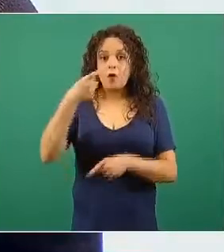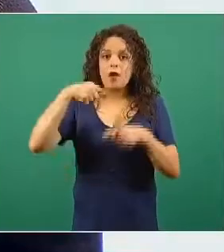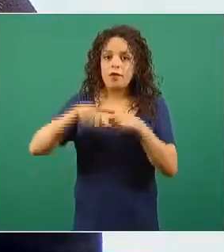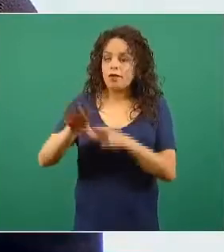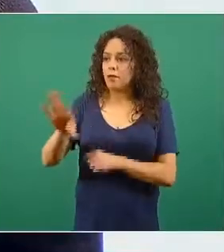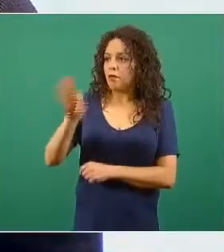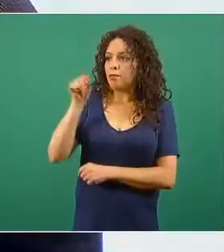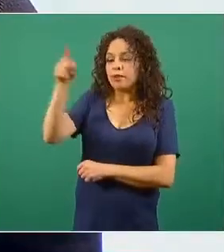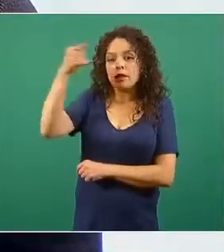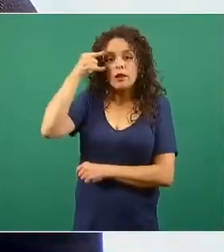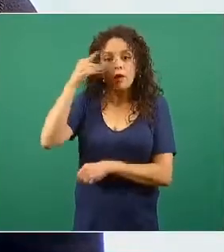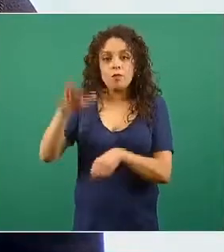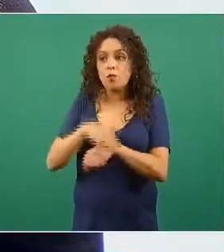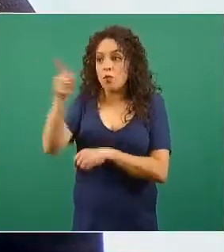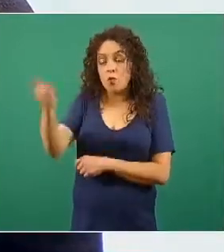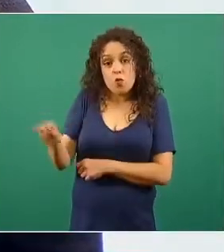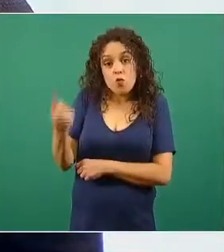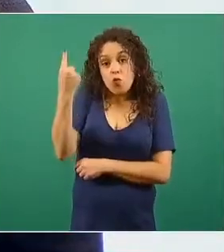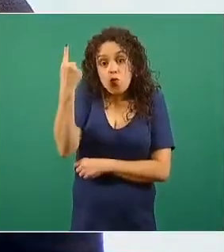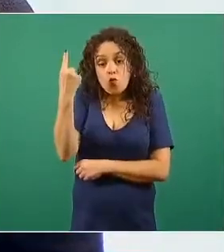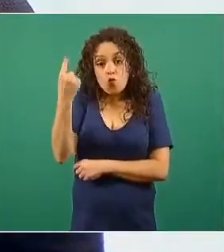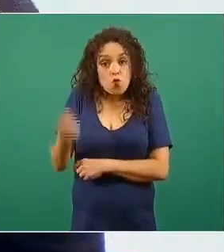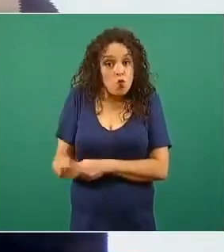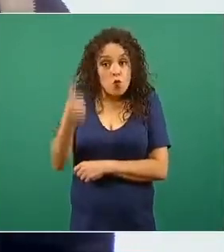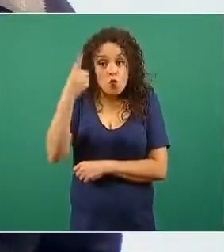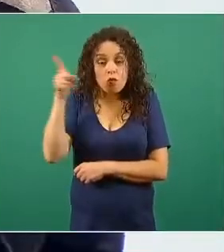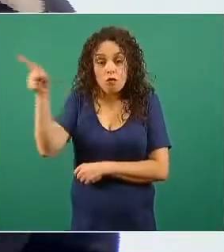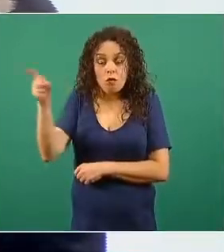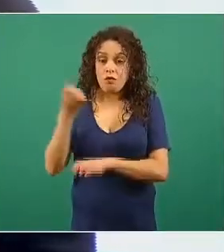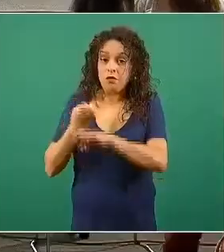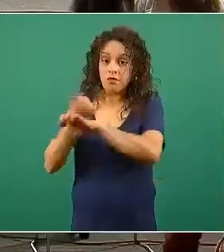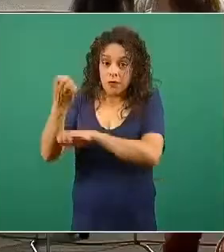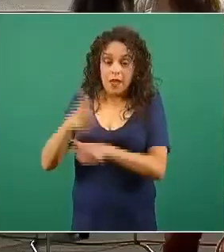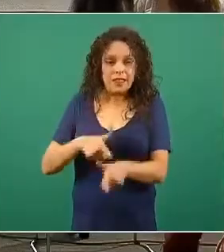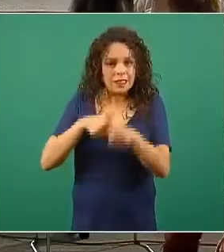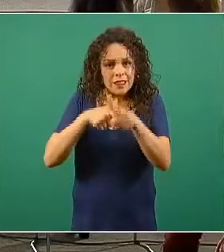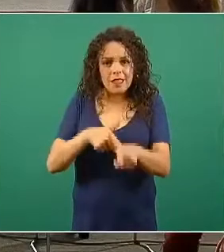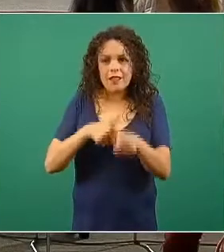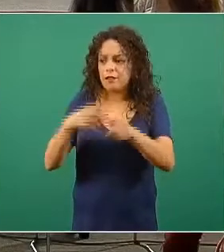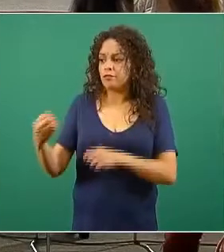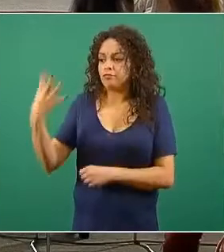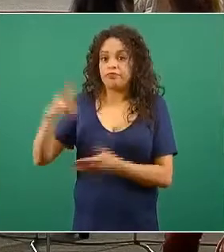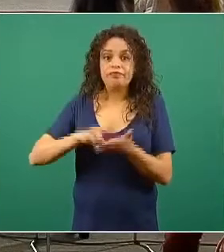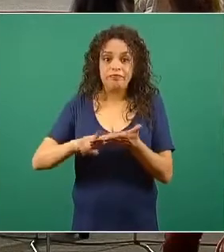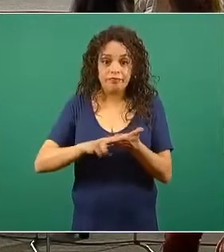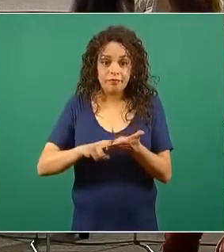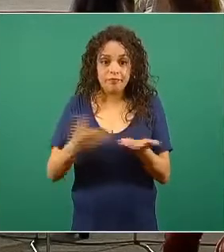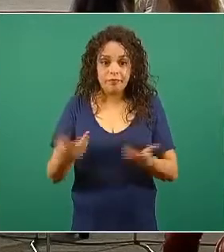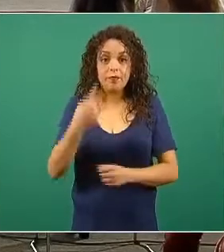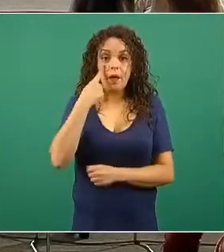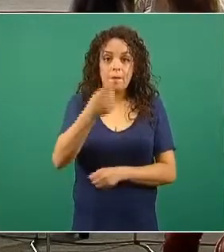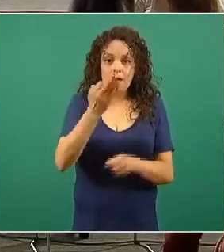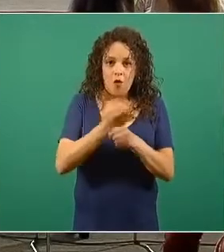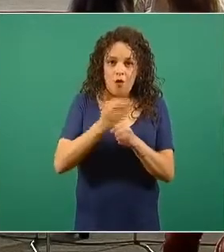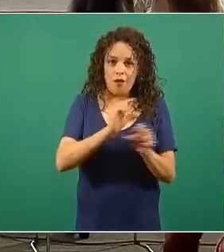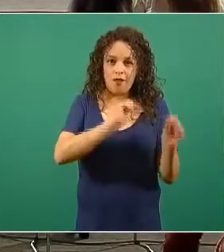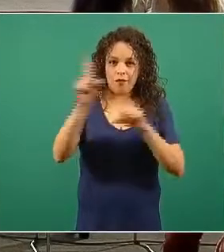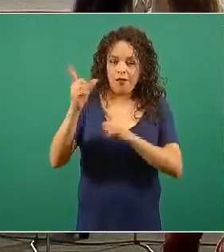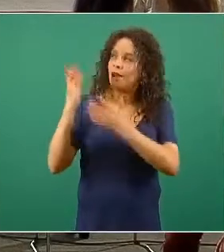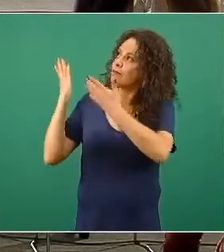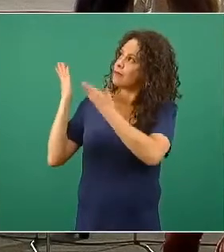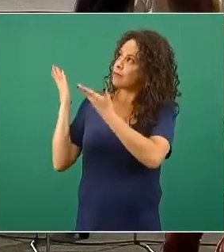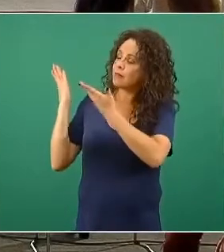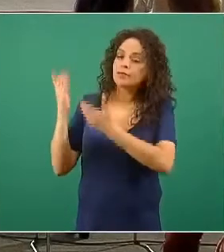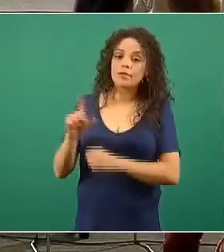de oportunidad de ser el único estado en semáforo verde. Y bueno, son 20,000 vacunas, aquí podemos ver precisamente